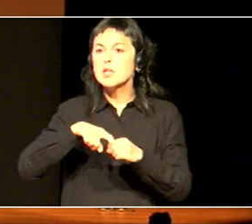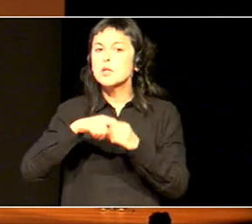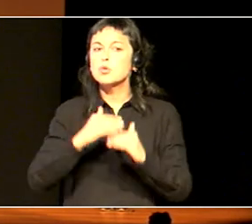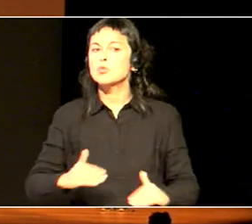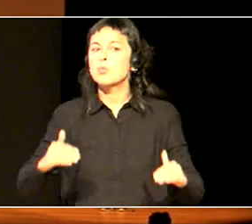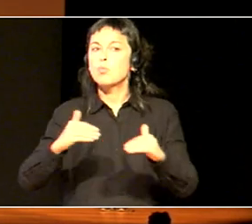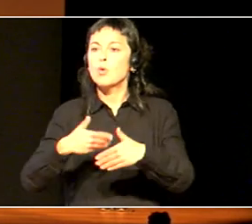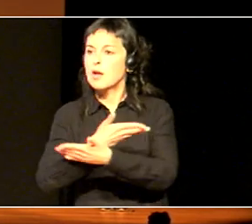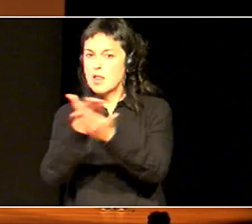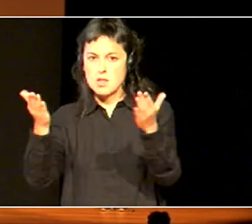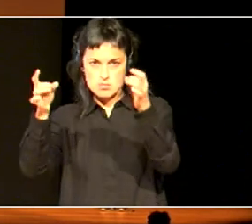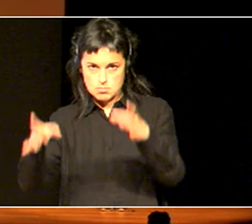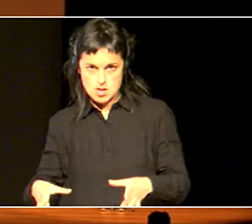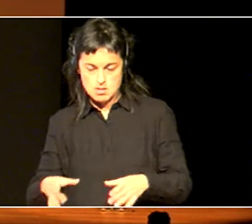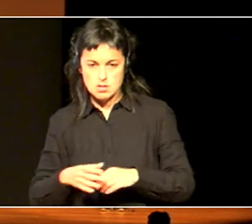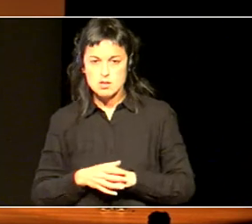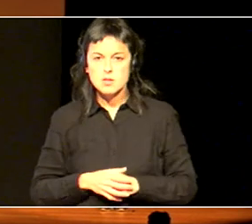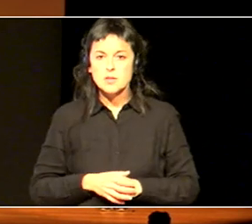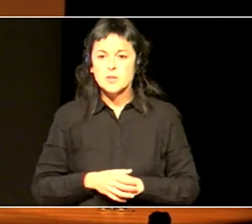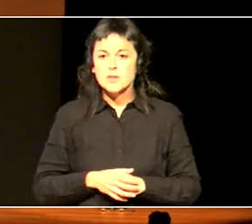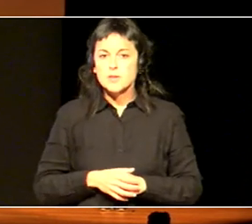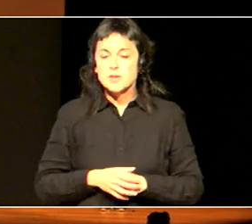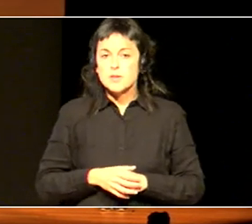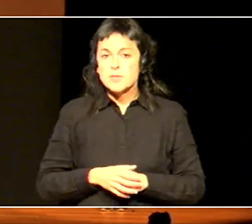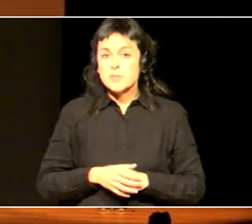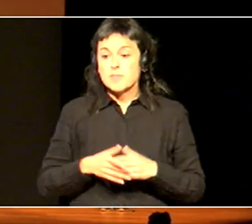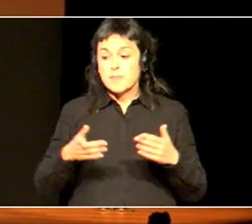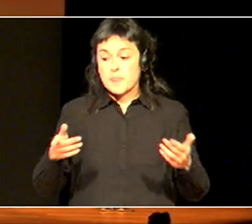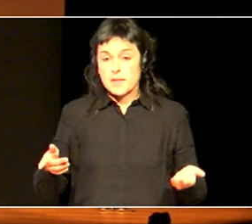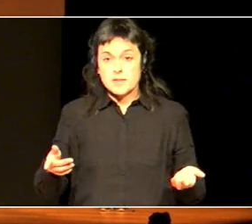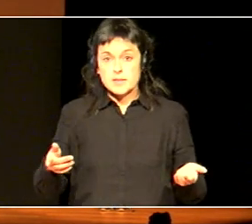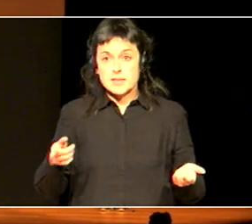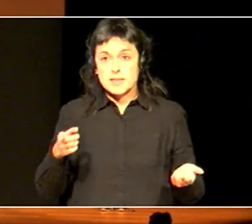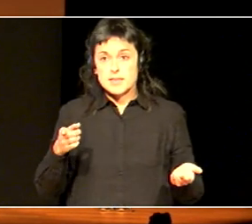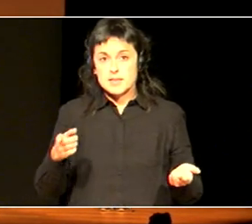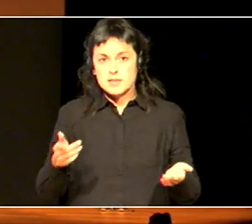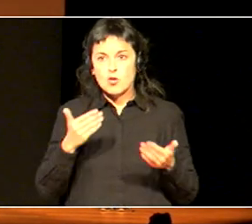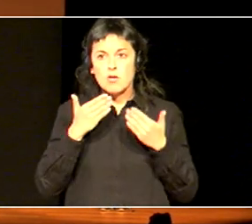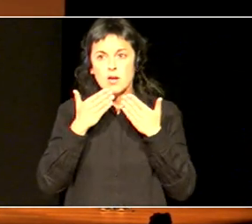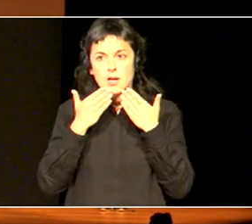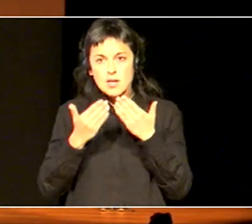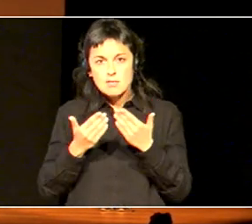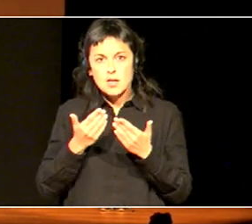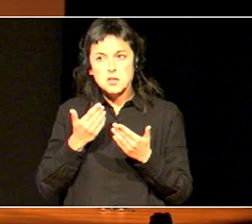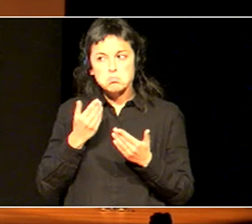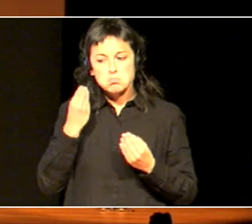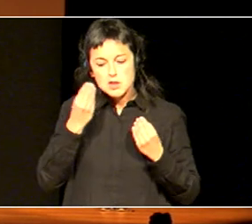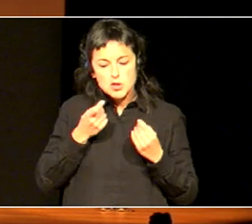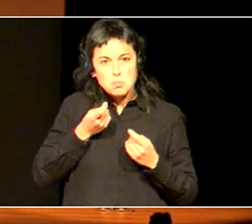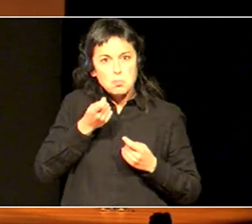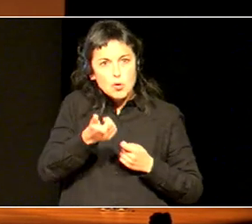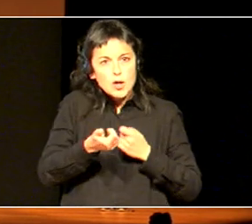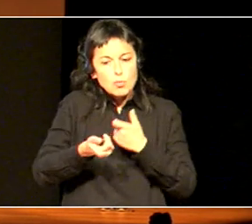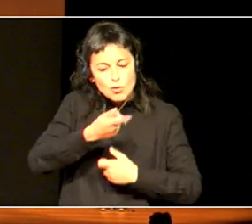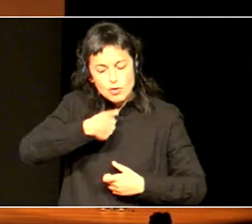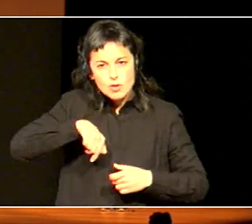tareas. Entonces, con todo esto, nosotros creo que estamos poco a poco en el camino de la inclusión